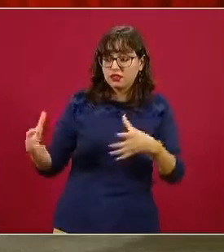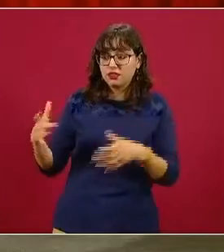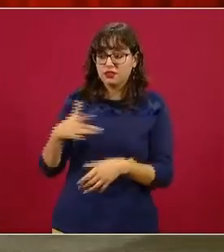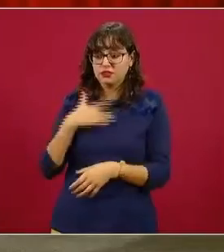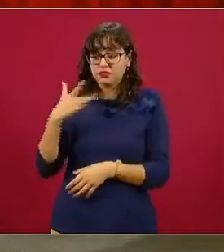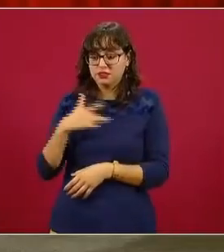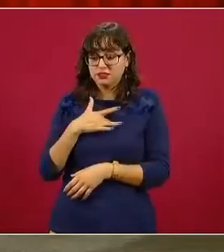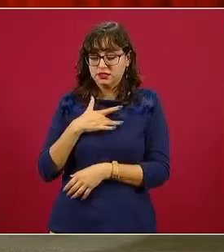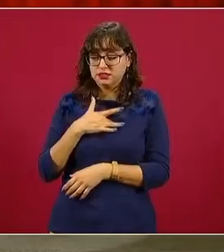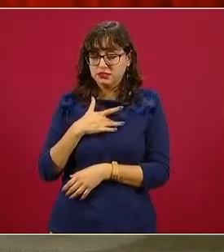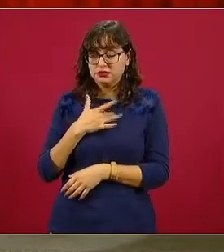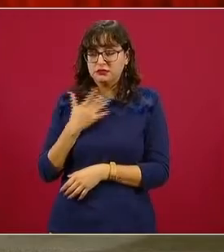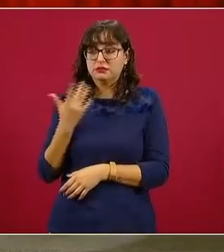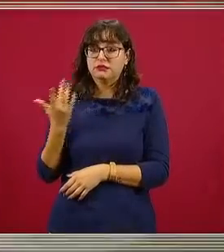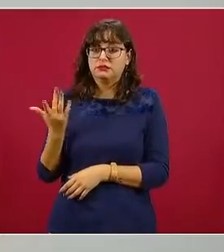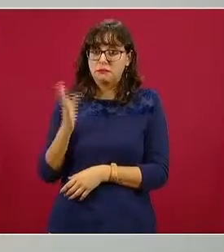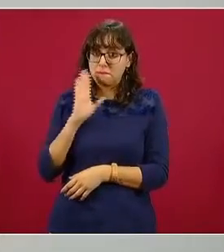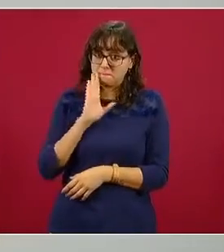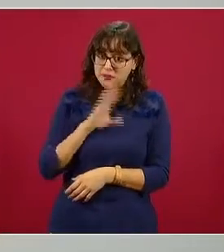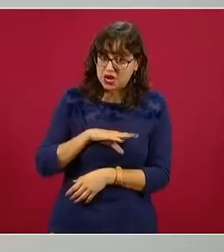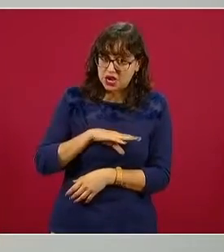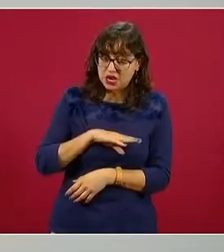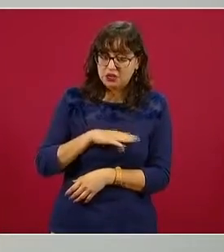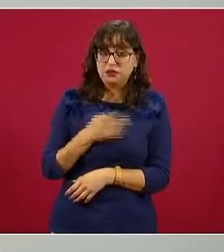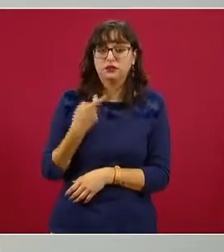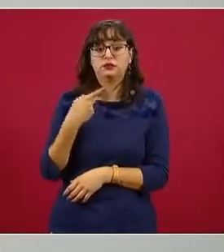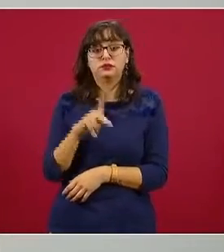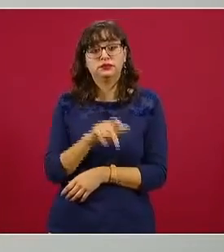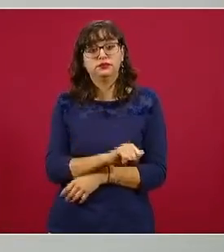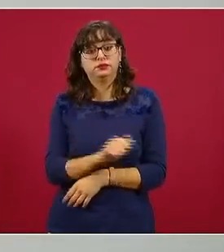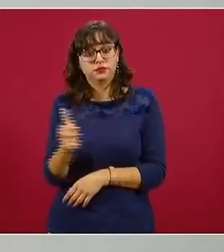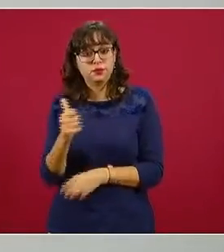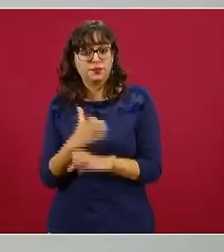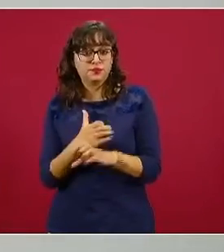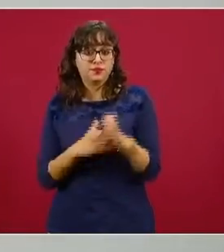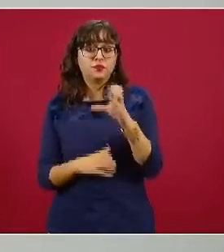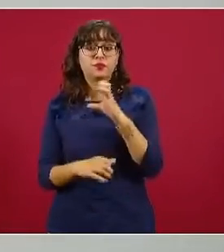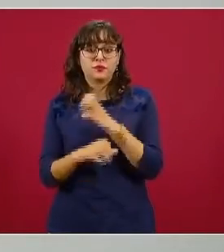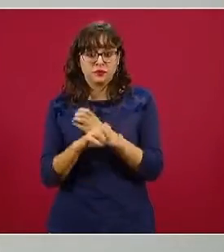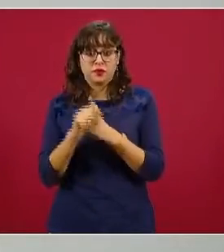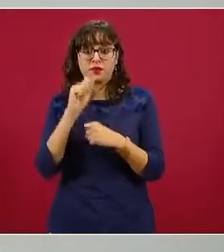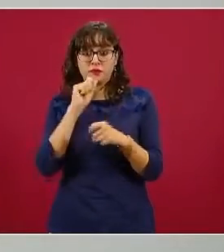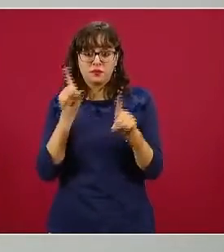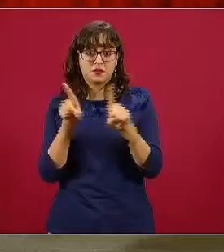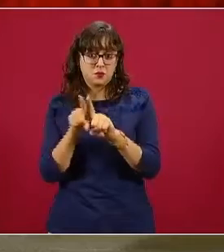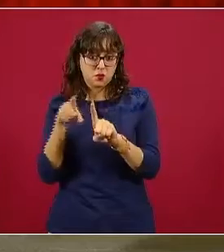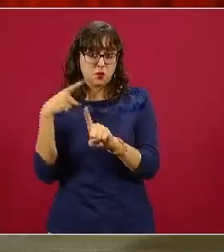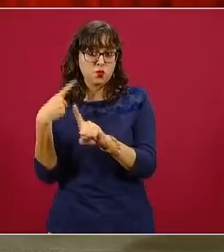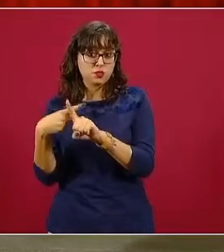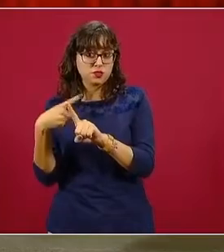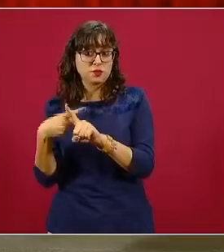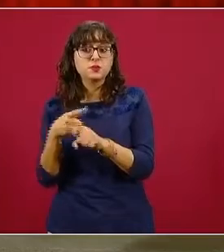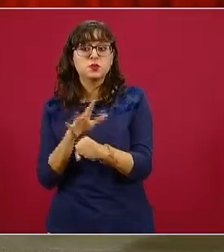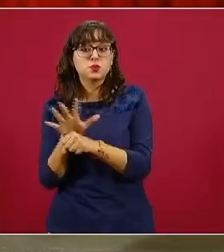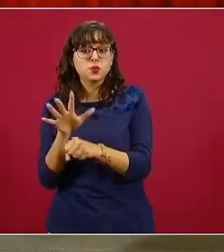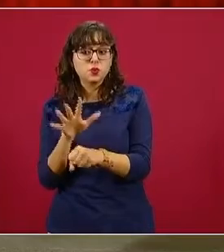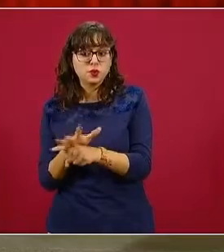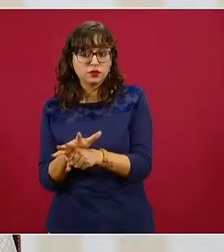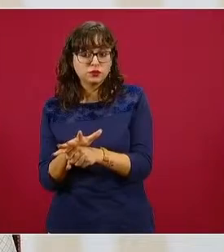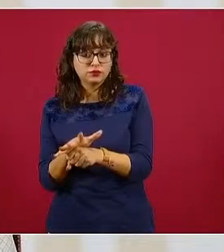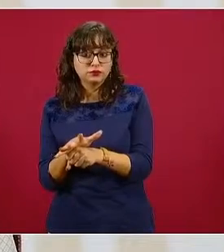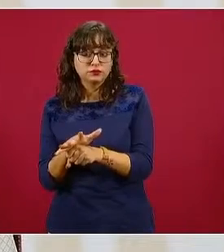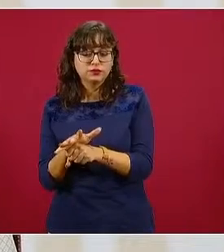de la definición operacional. Pero otro factor también que ha contribuido, y digamos de manera muy positiva, ha sido precisamente la implementación